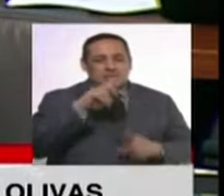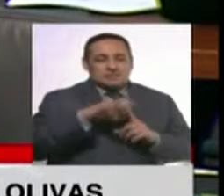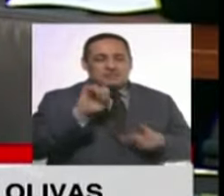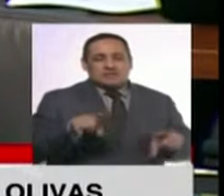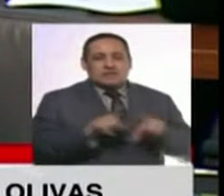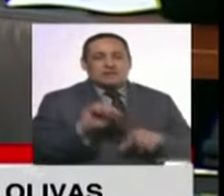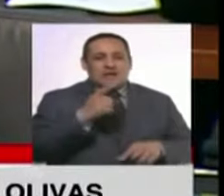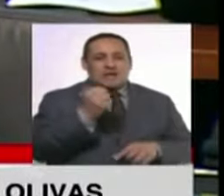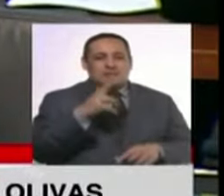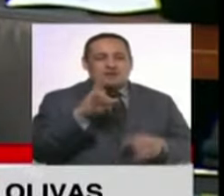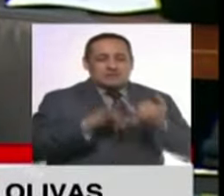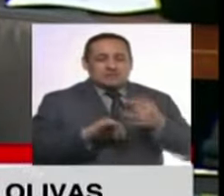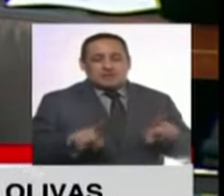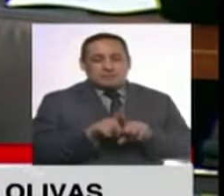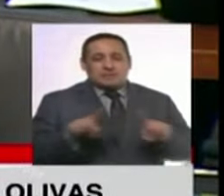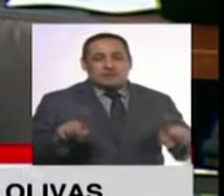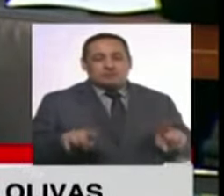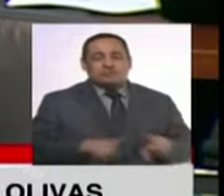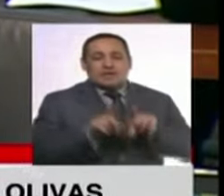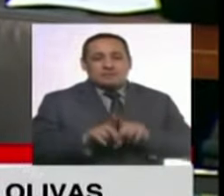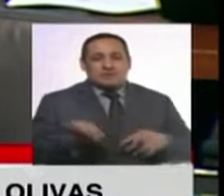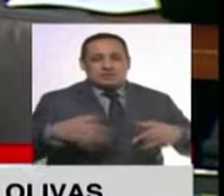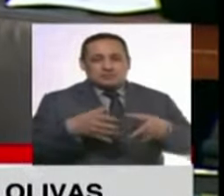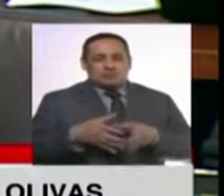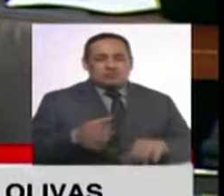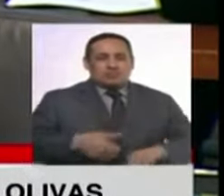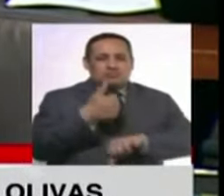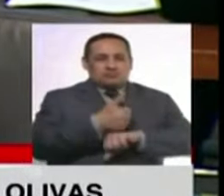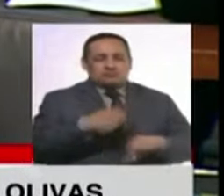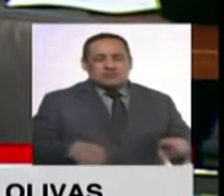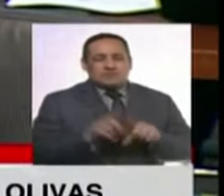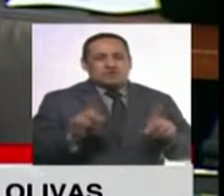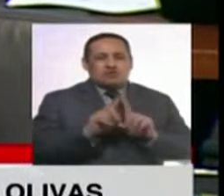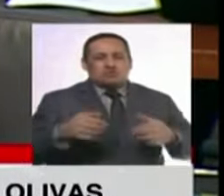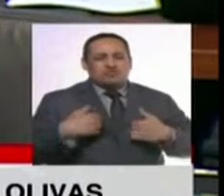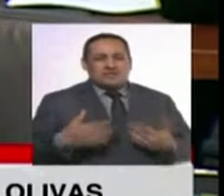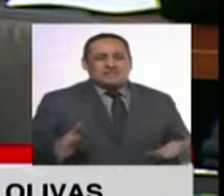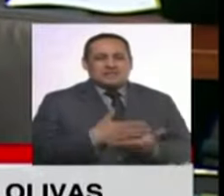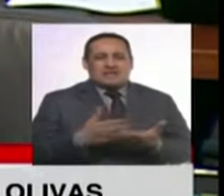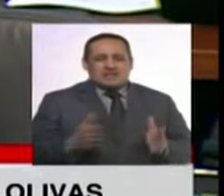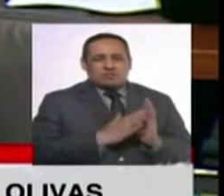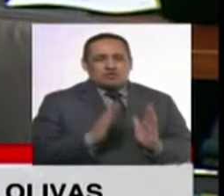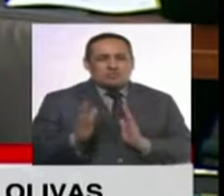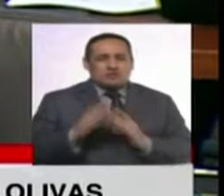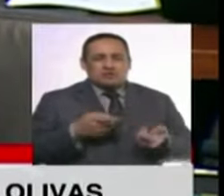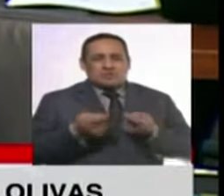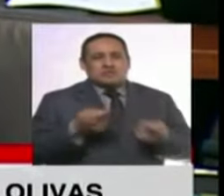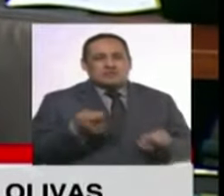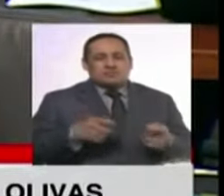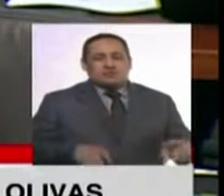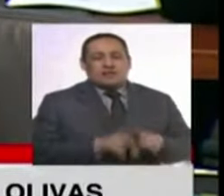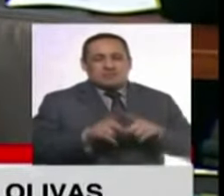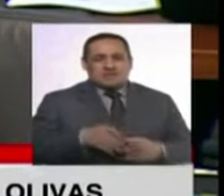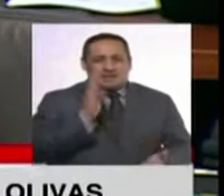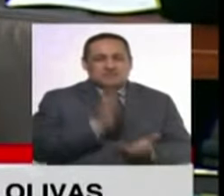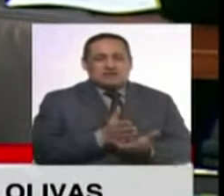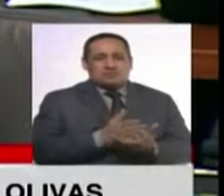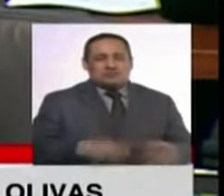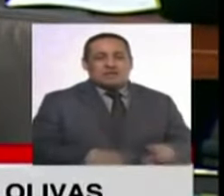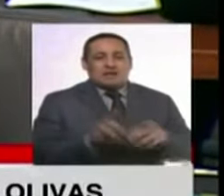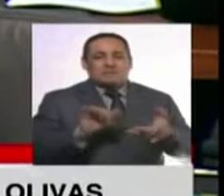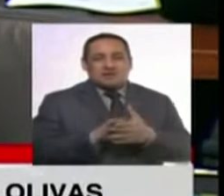Álvarez Moreno sin embargo este funcionario no tiene ningún procedimiento administrativo disciplinario